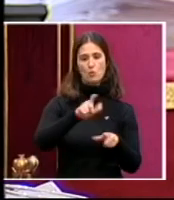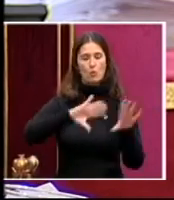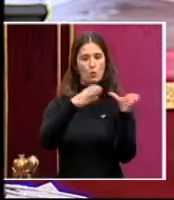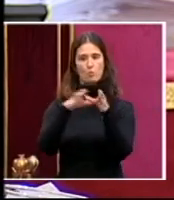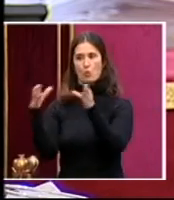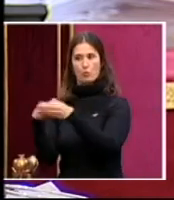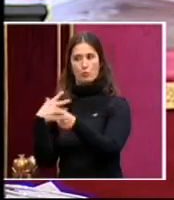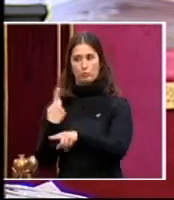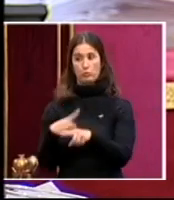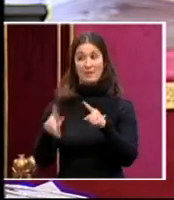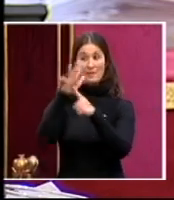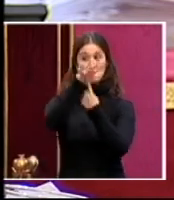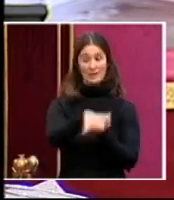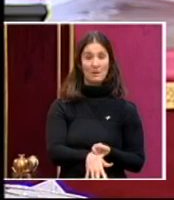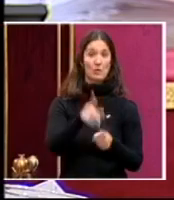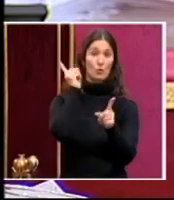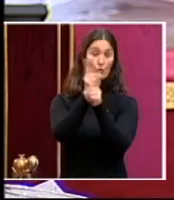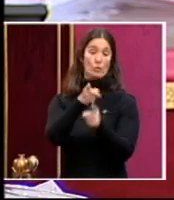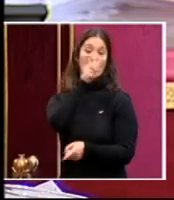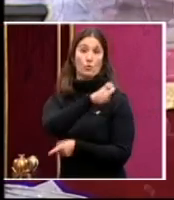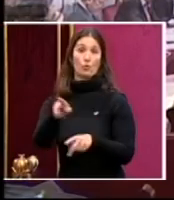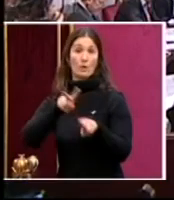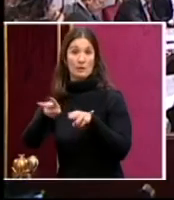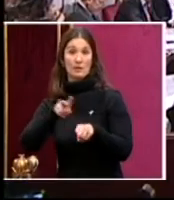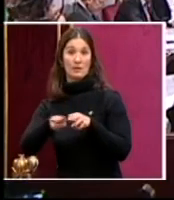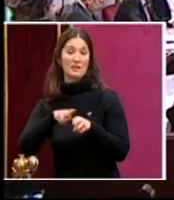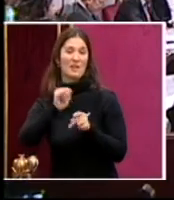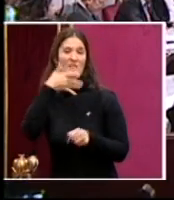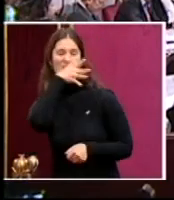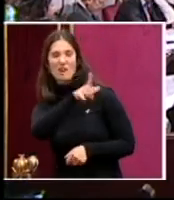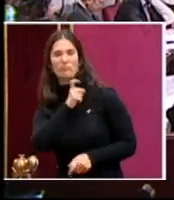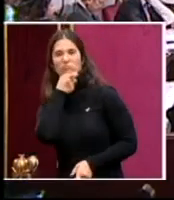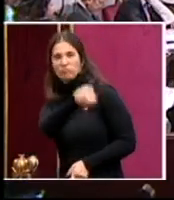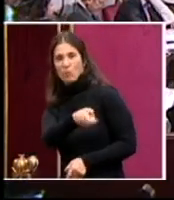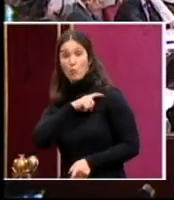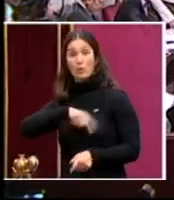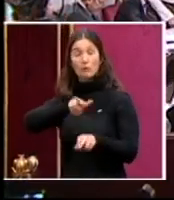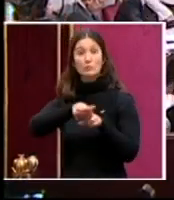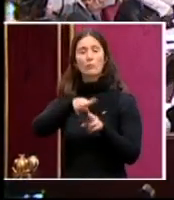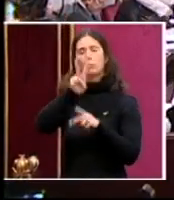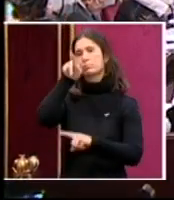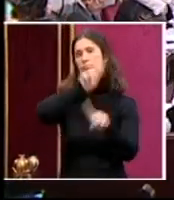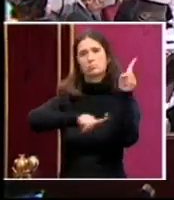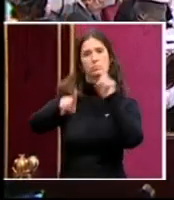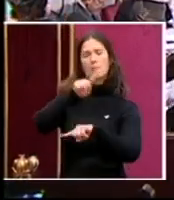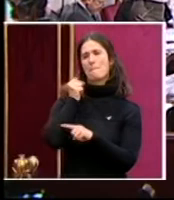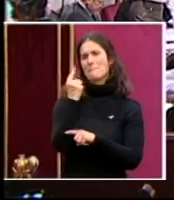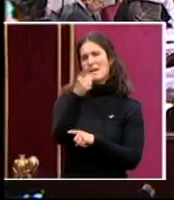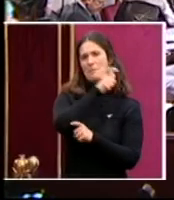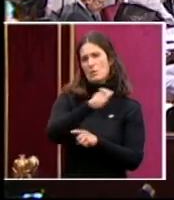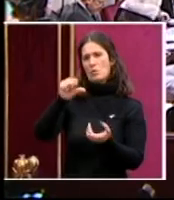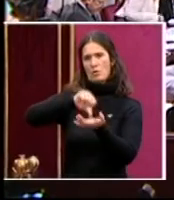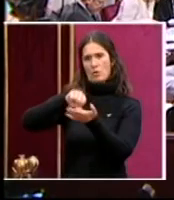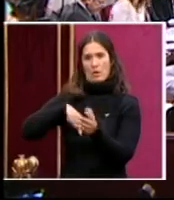otros. La discriminación contra las personas gitanas y los delitos de odio antigitanos son un problema que afecta a miles de ciudadanos en